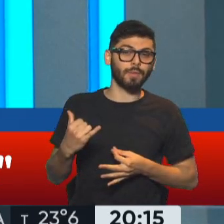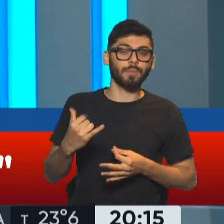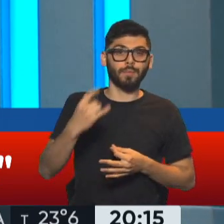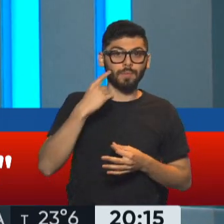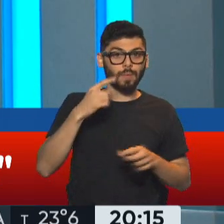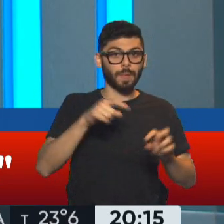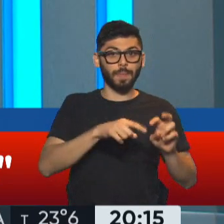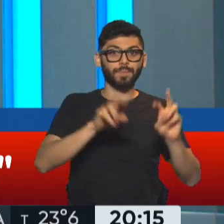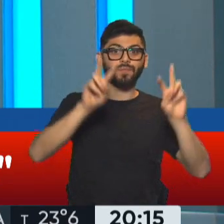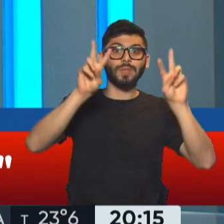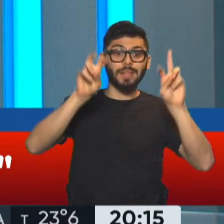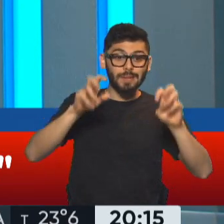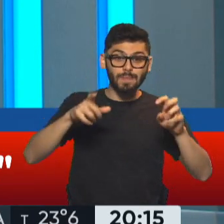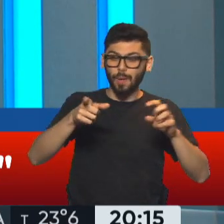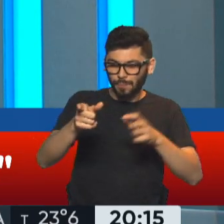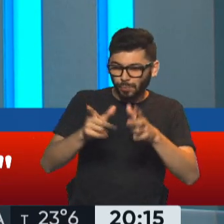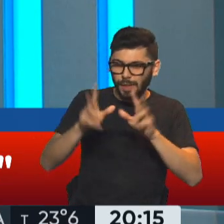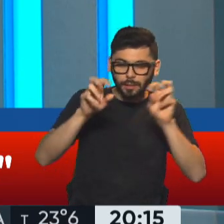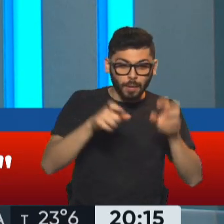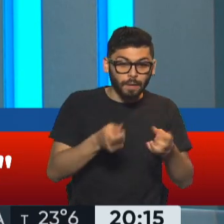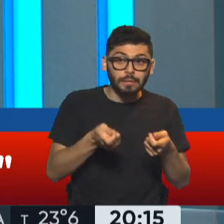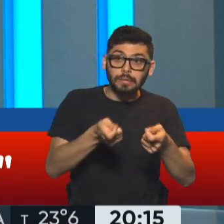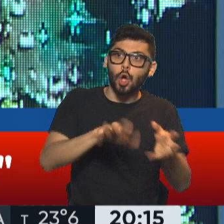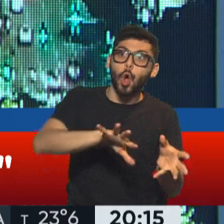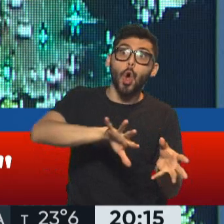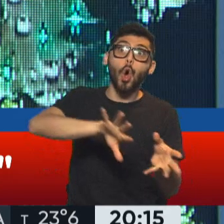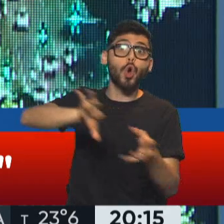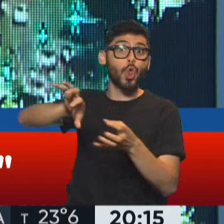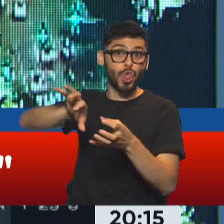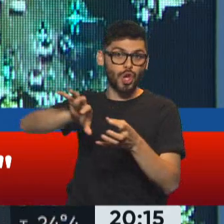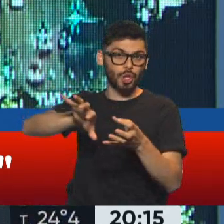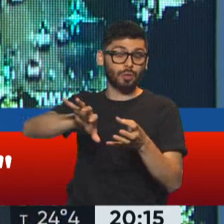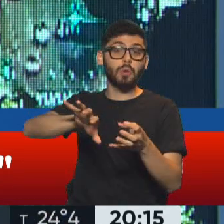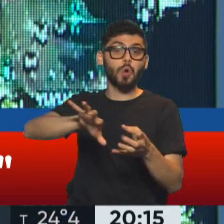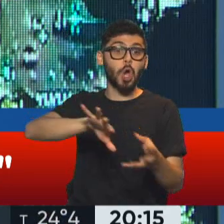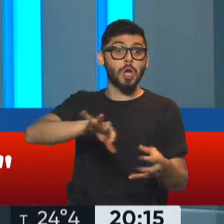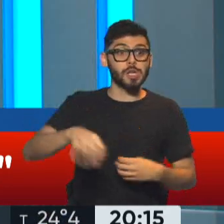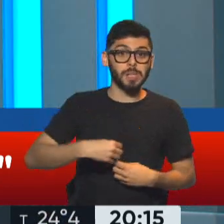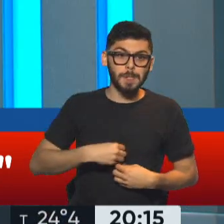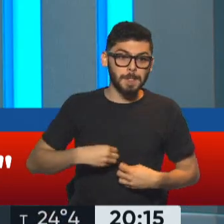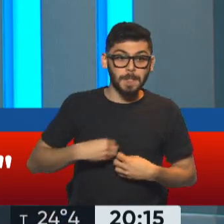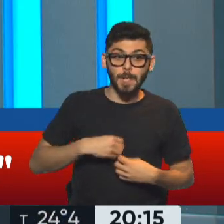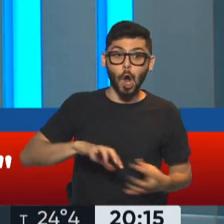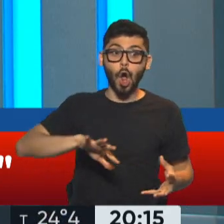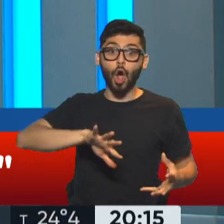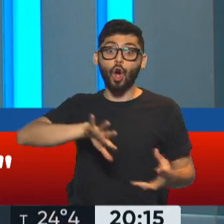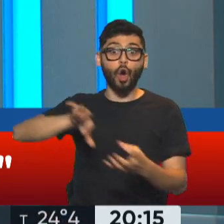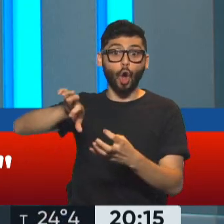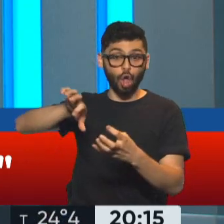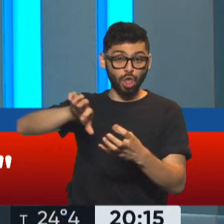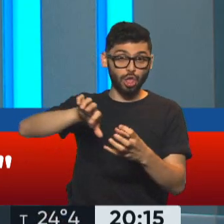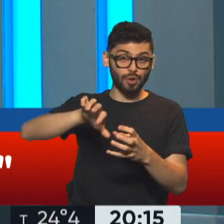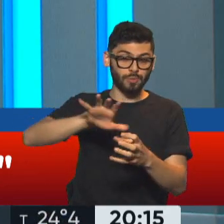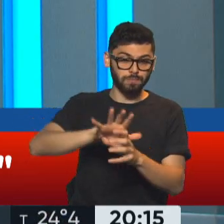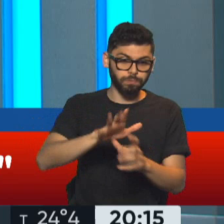el tema del odio, bueno, el paso siguiente es convertir esa emoción que a uno le produce el hecho,